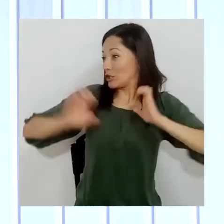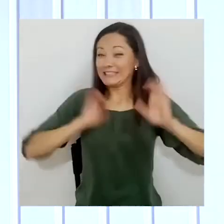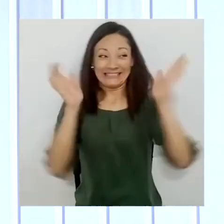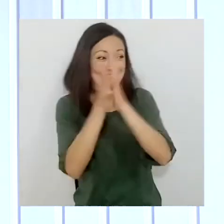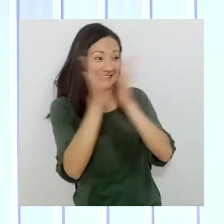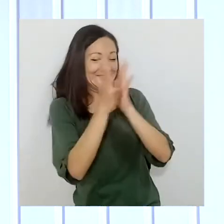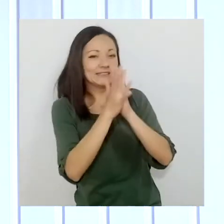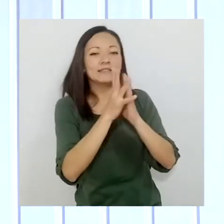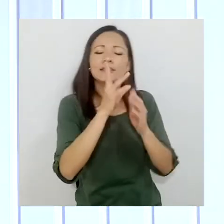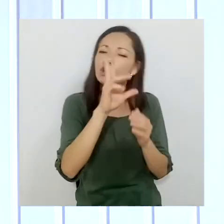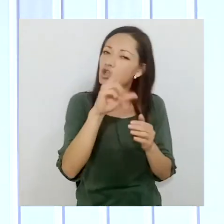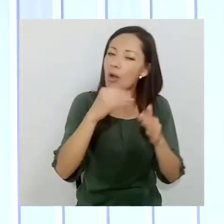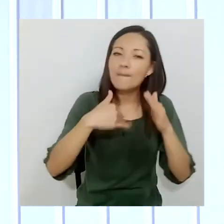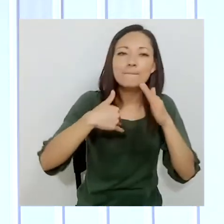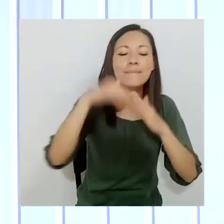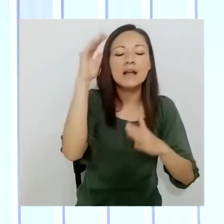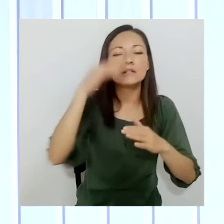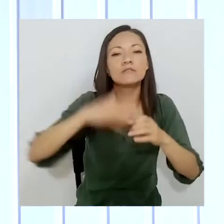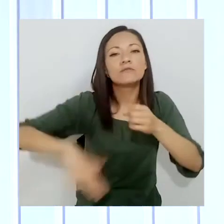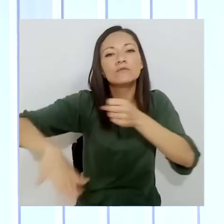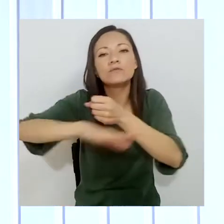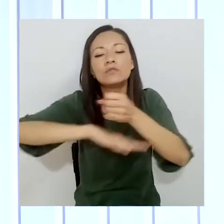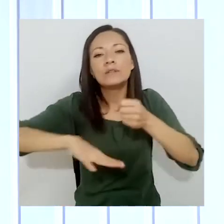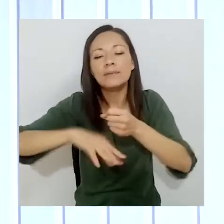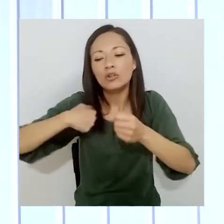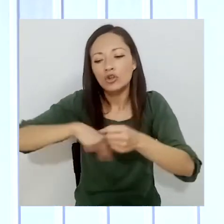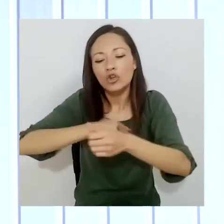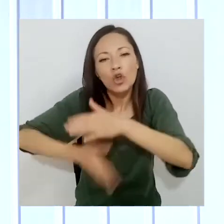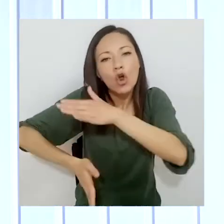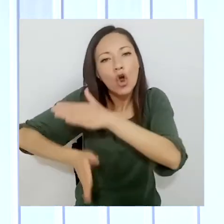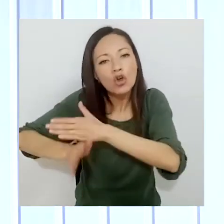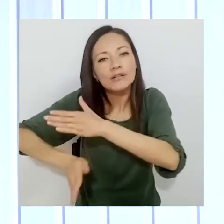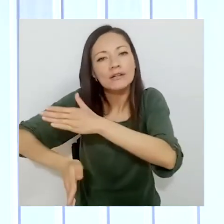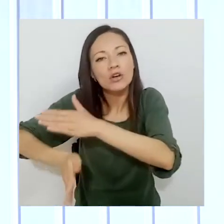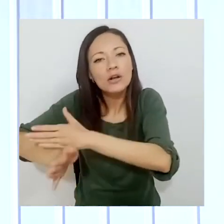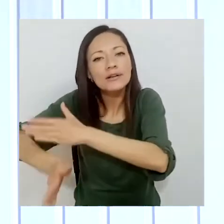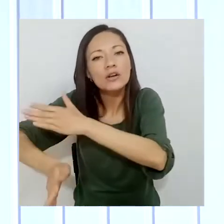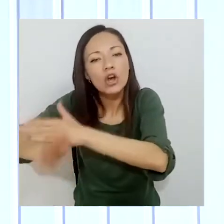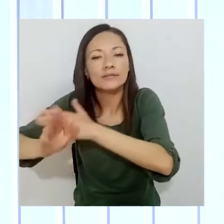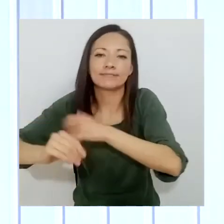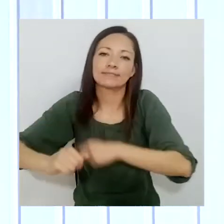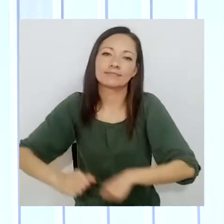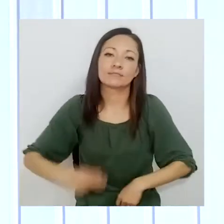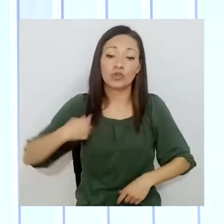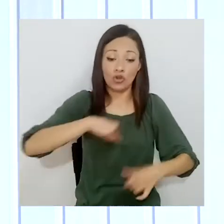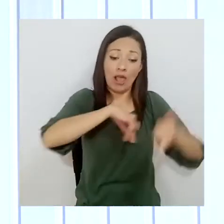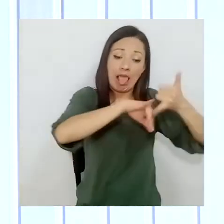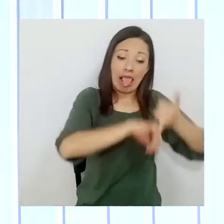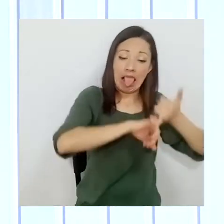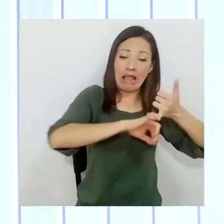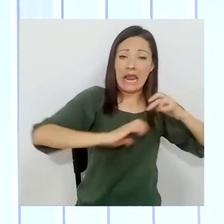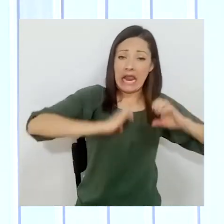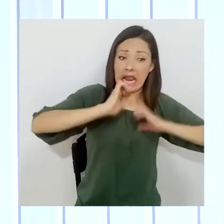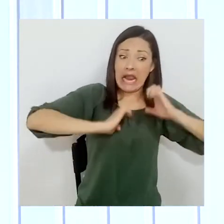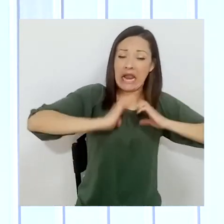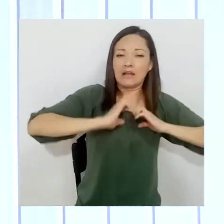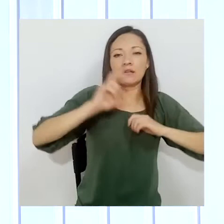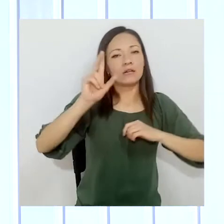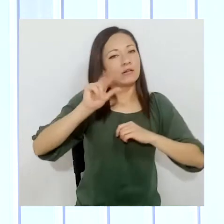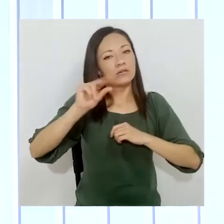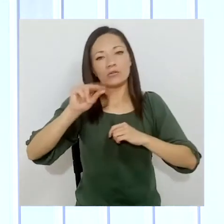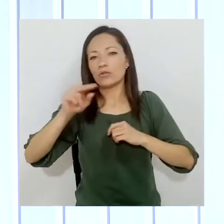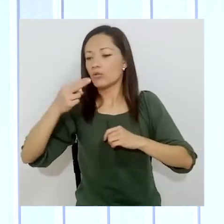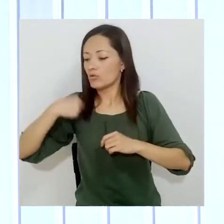constancia. Más válido que la emoción es el empeño. Cuando yo veo gente muy emocionada con la vida de fe,